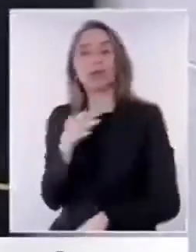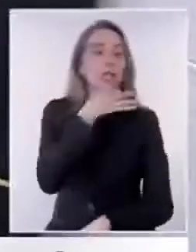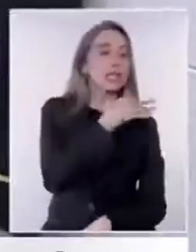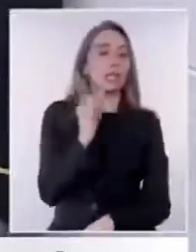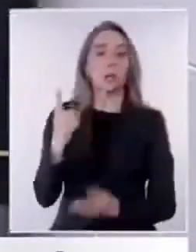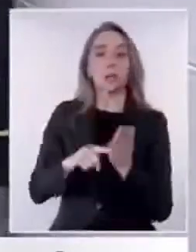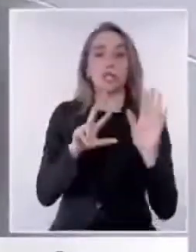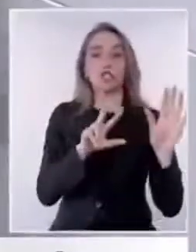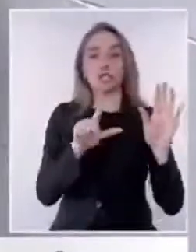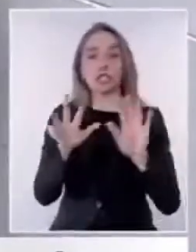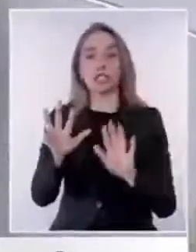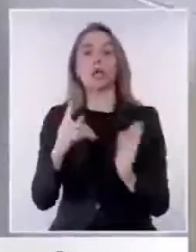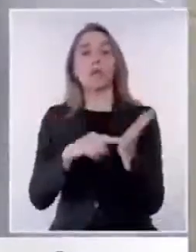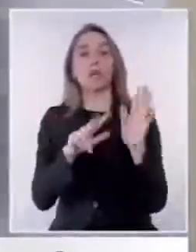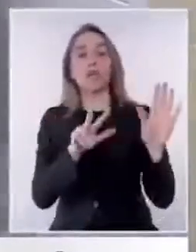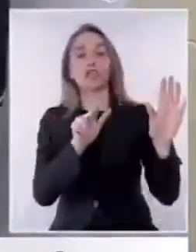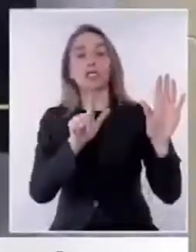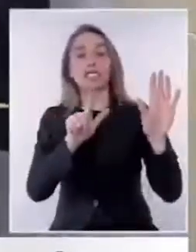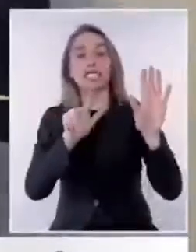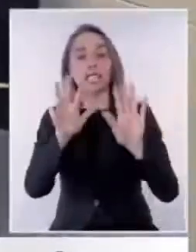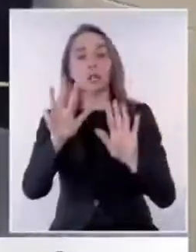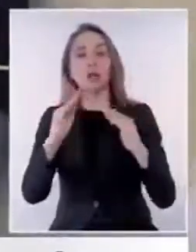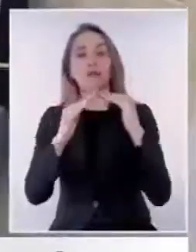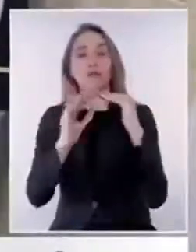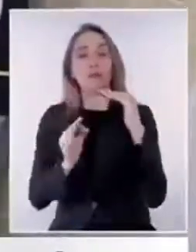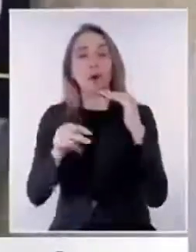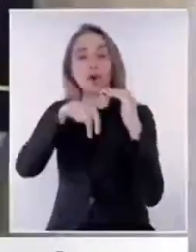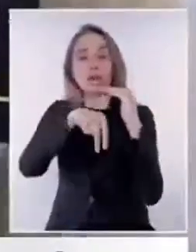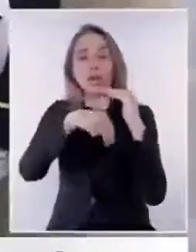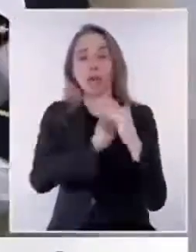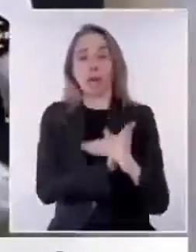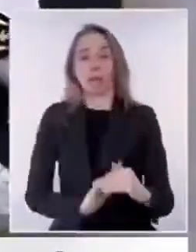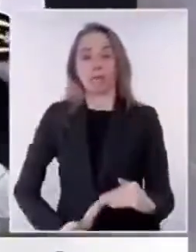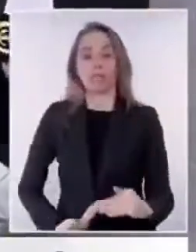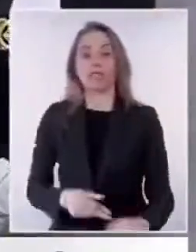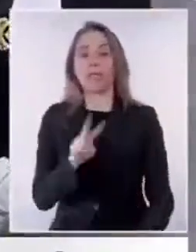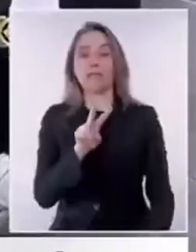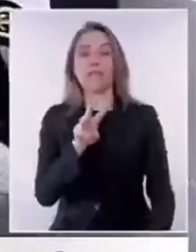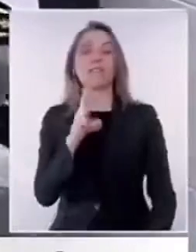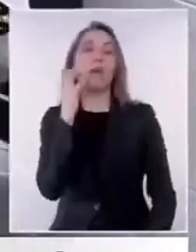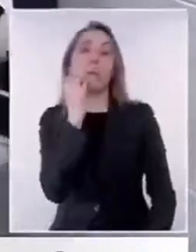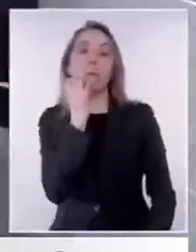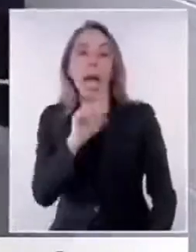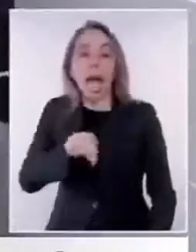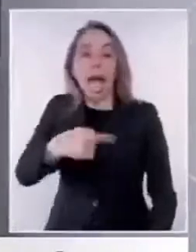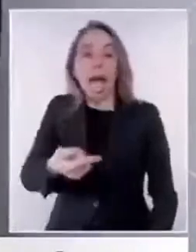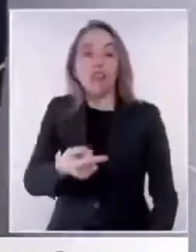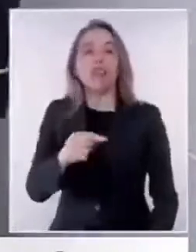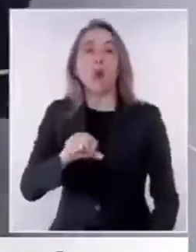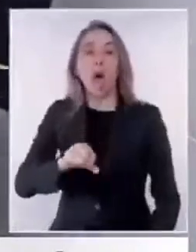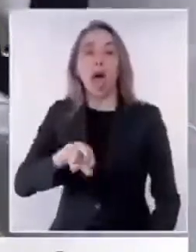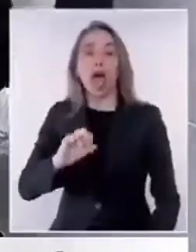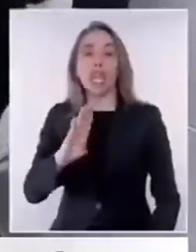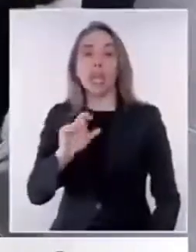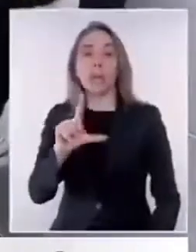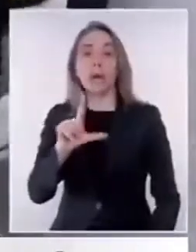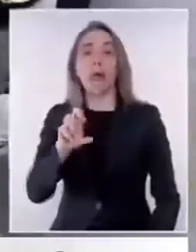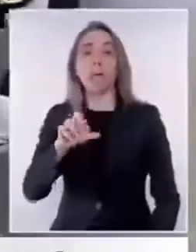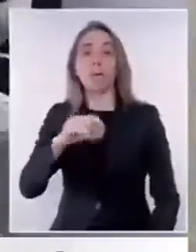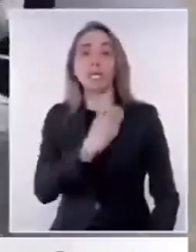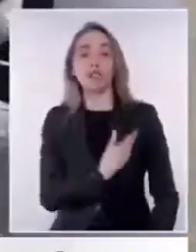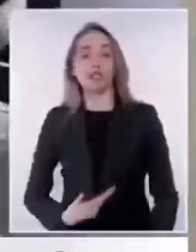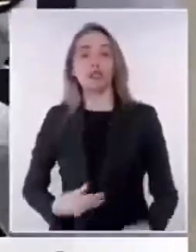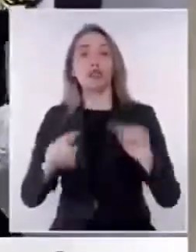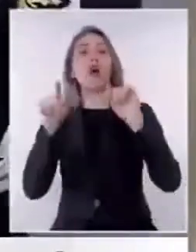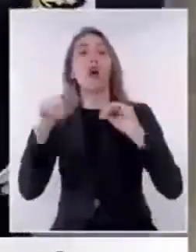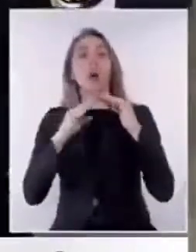1879. Y en 1879 ya estaban en la moneda los presidentes. Y el 23 de mayo, Aníbal Pinto sale al